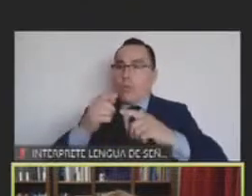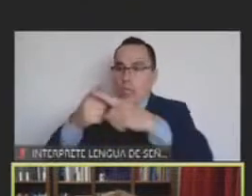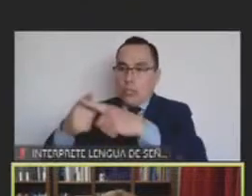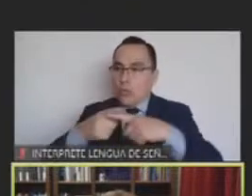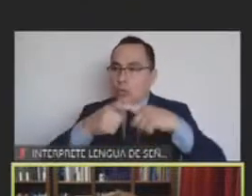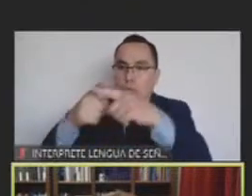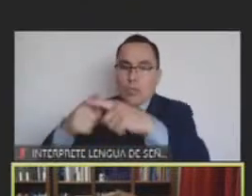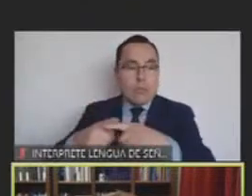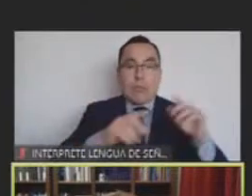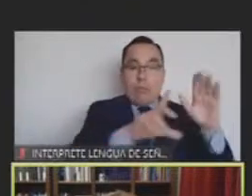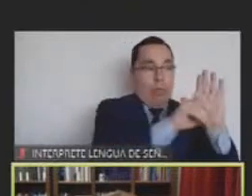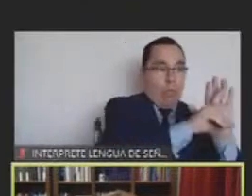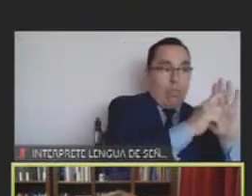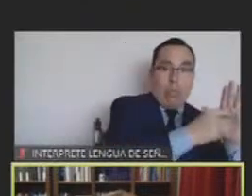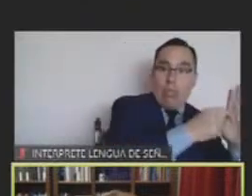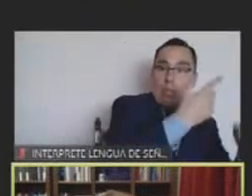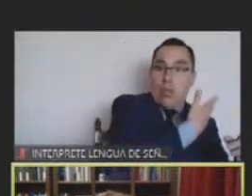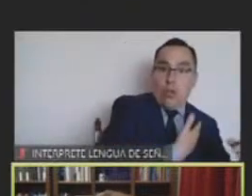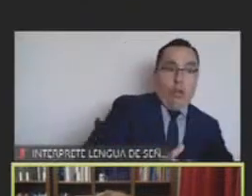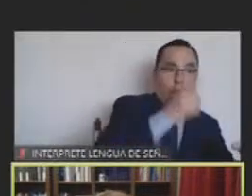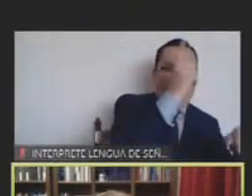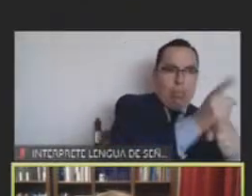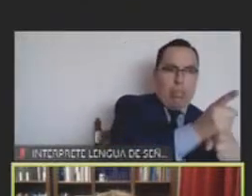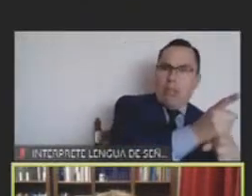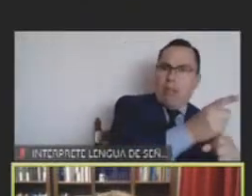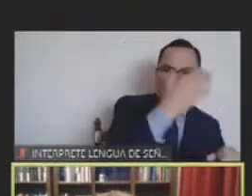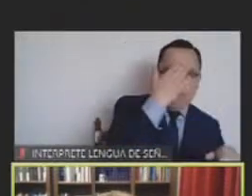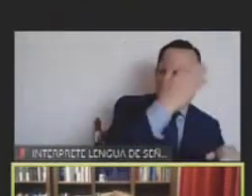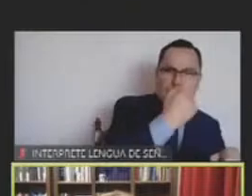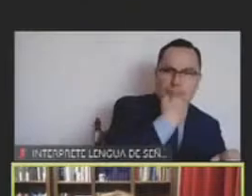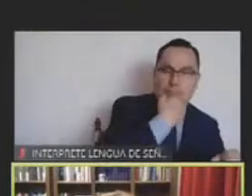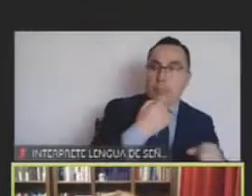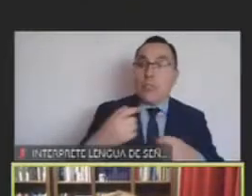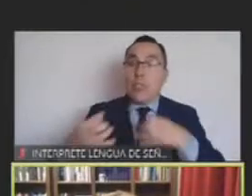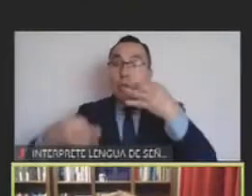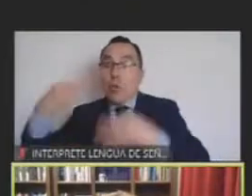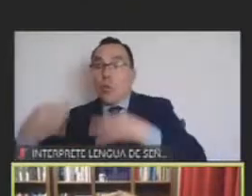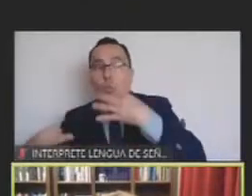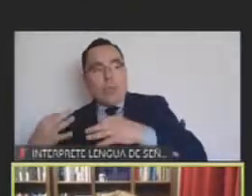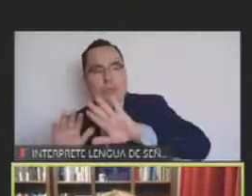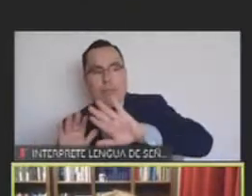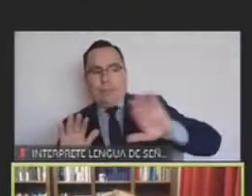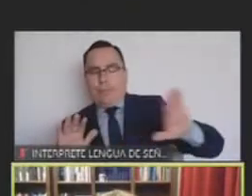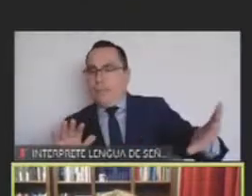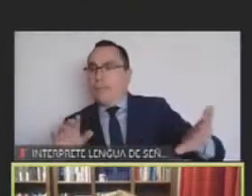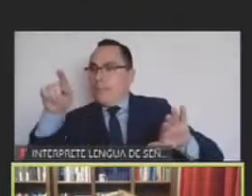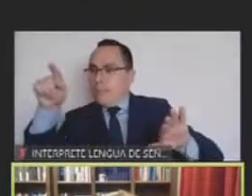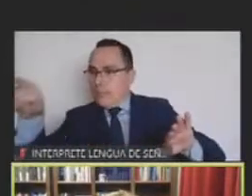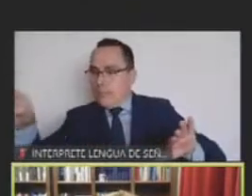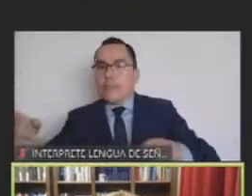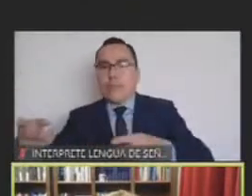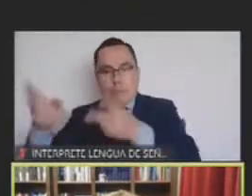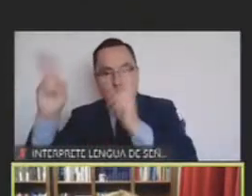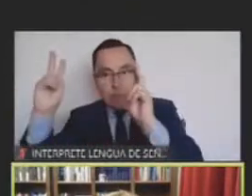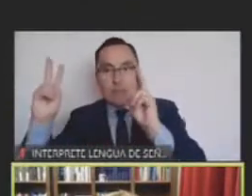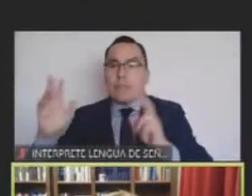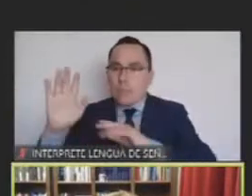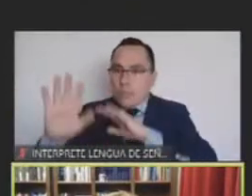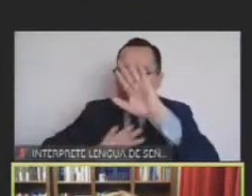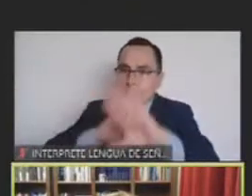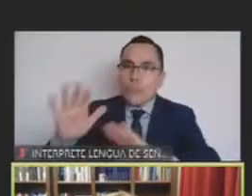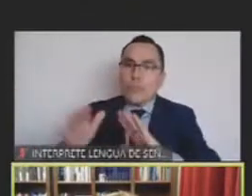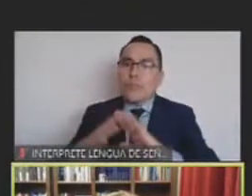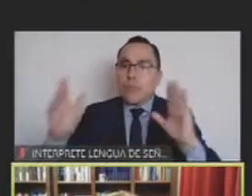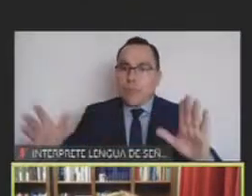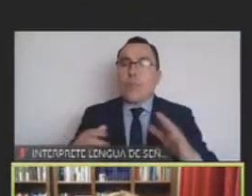posibles arbitrariedades del gobierno. Pero además, y también en la teoría constitucional, el accountability encuentra sus formas a través de las